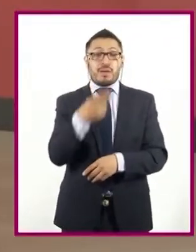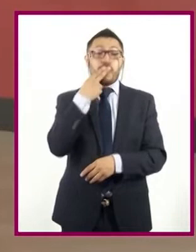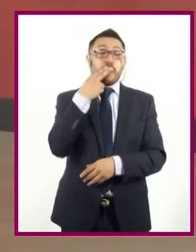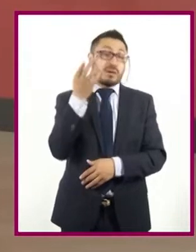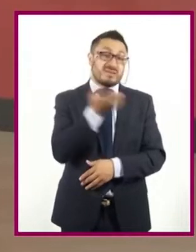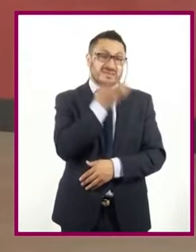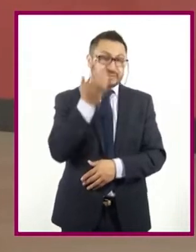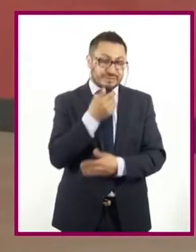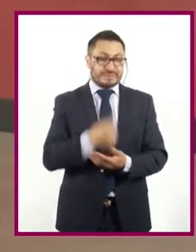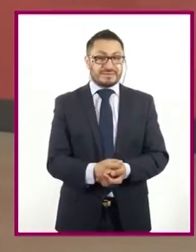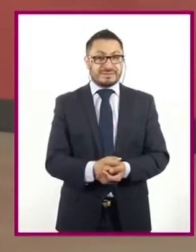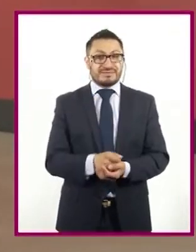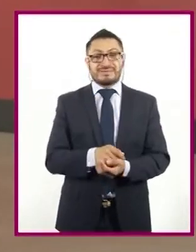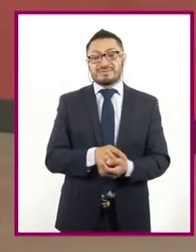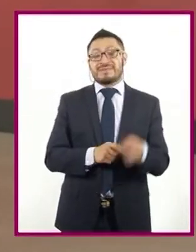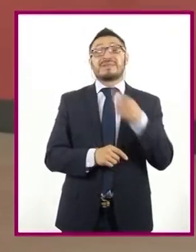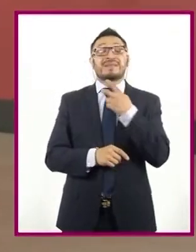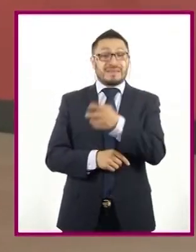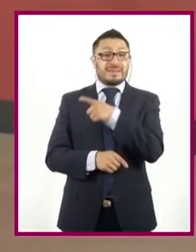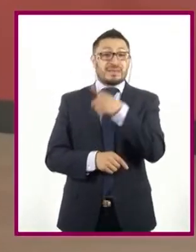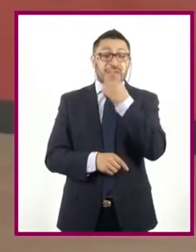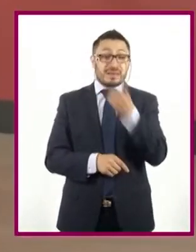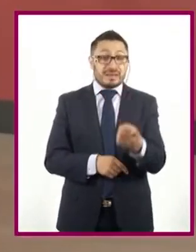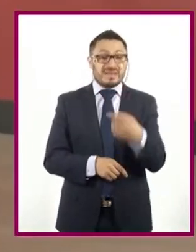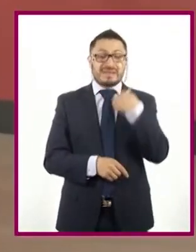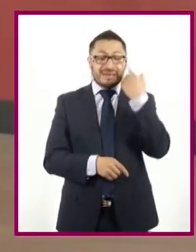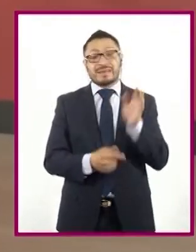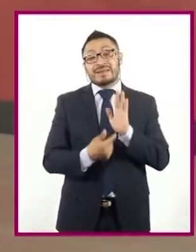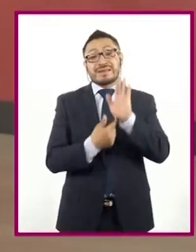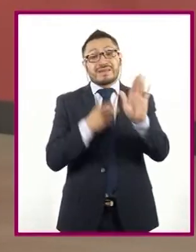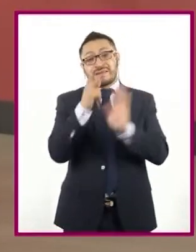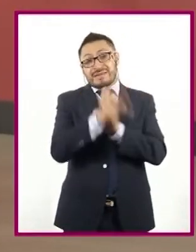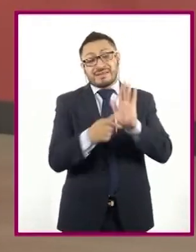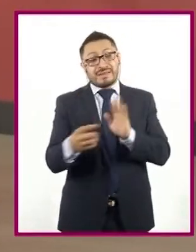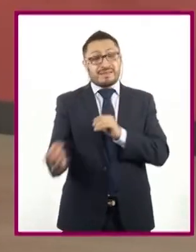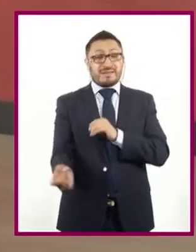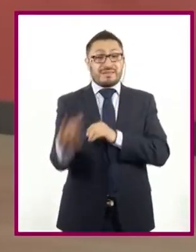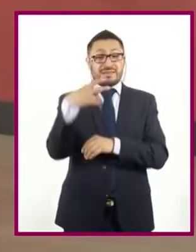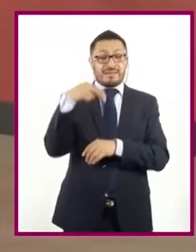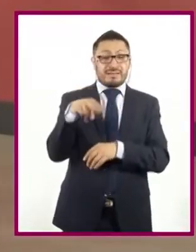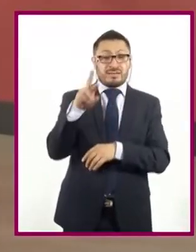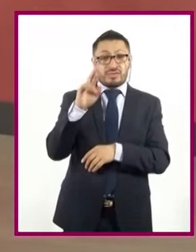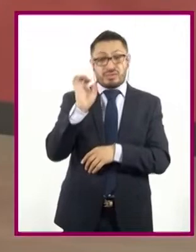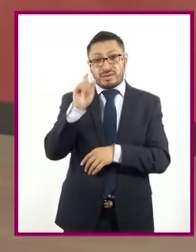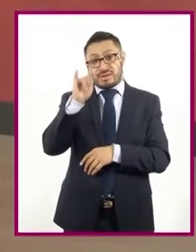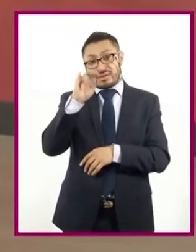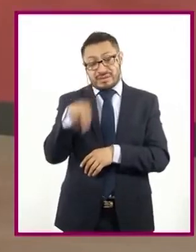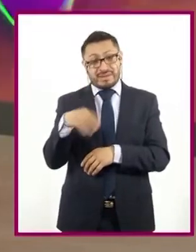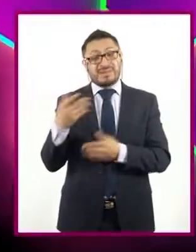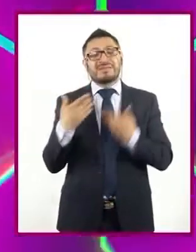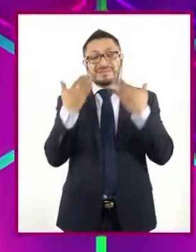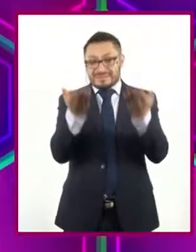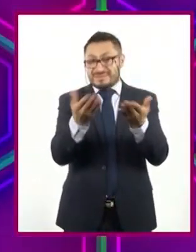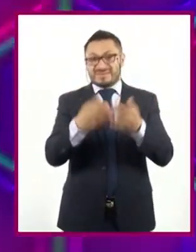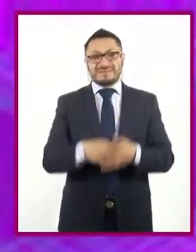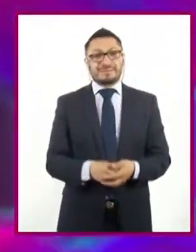propósito de lo que mencionas, maestra Gisela, quiero presentarles un video que nos envió Nurettin Tarkan. Observemos.